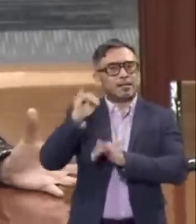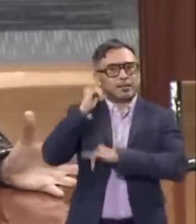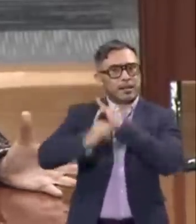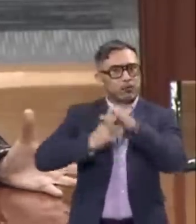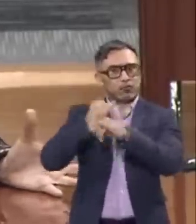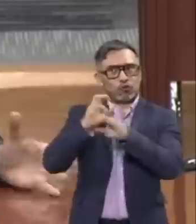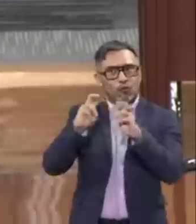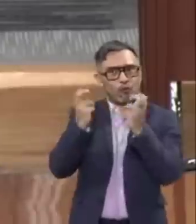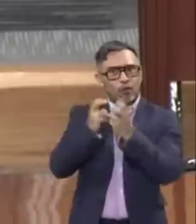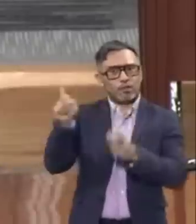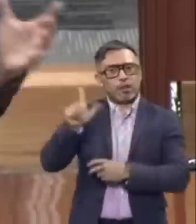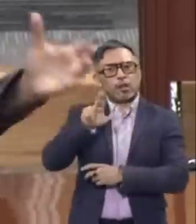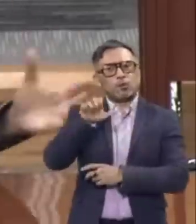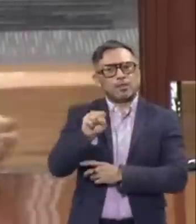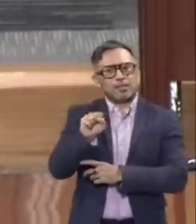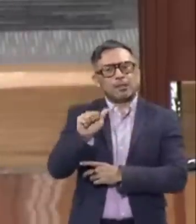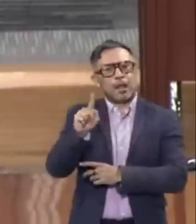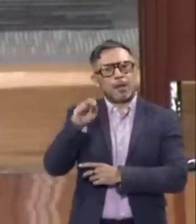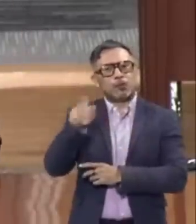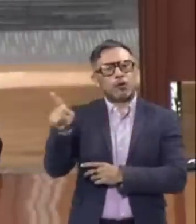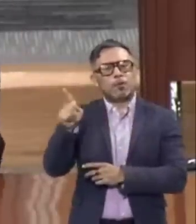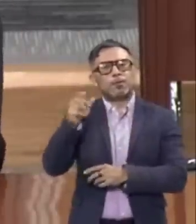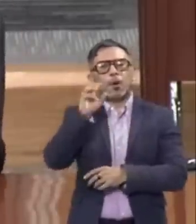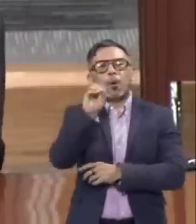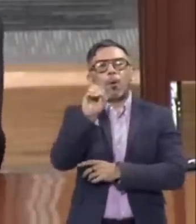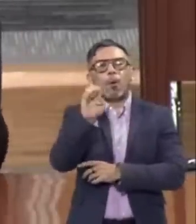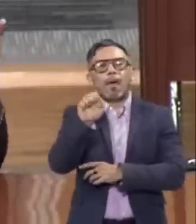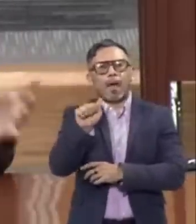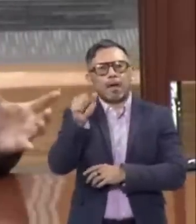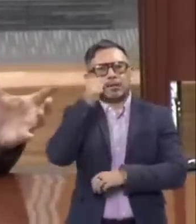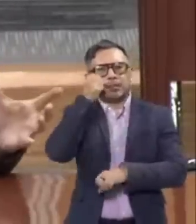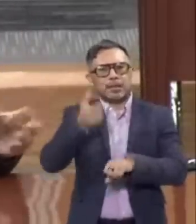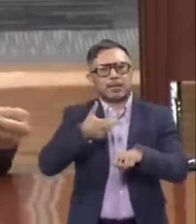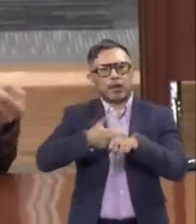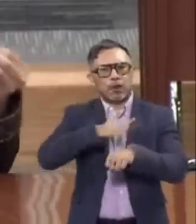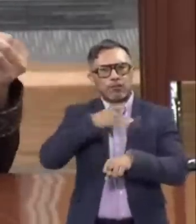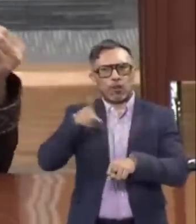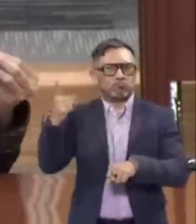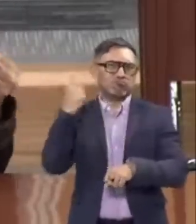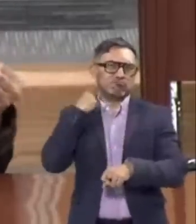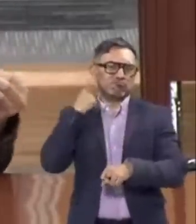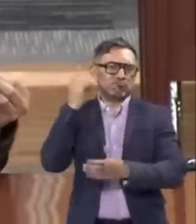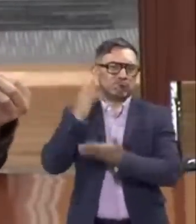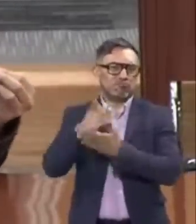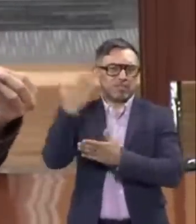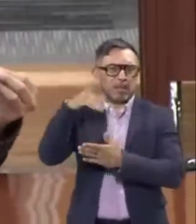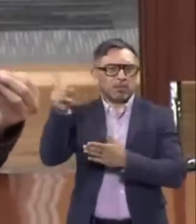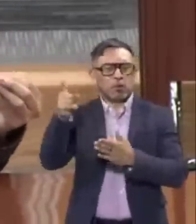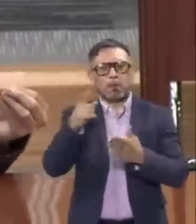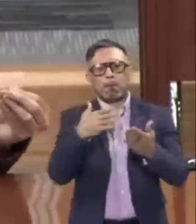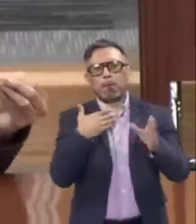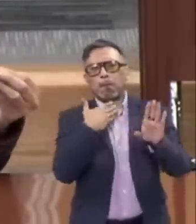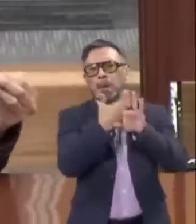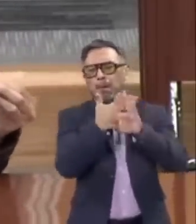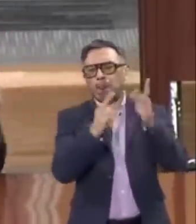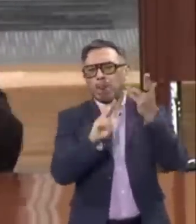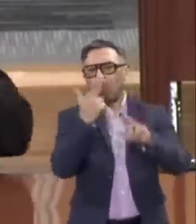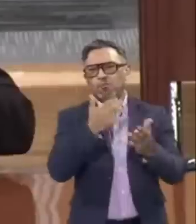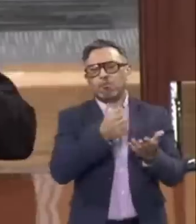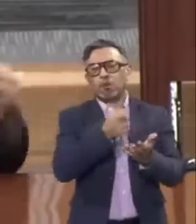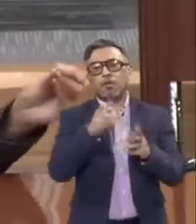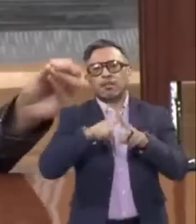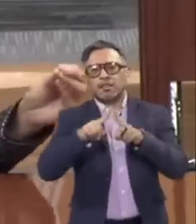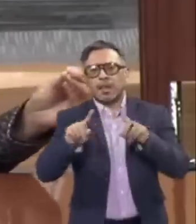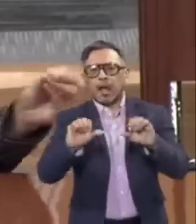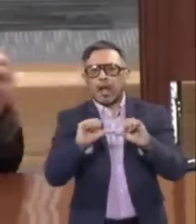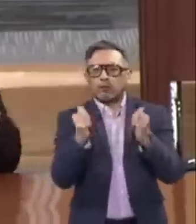con Luis Almagro, secretario general de la OEA, un hombre conocido por golpista, y para reunirse con organizaciones que han financiado